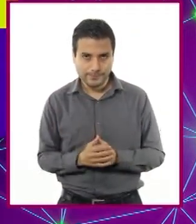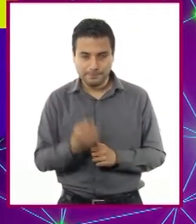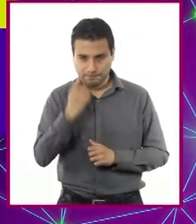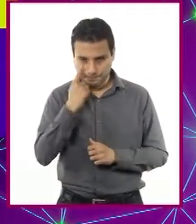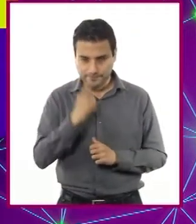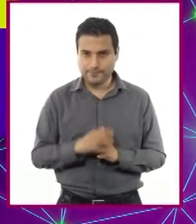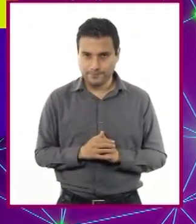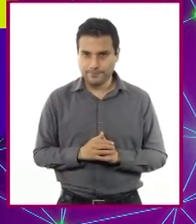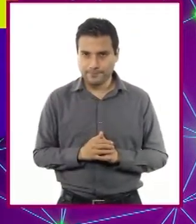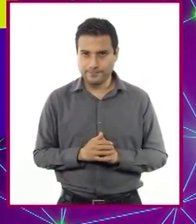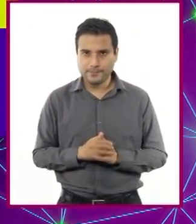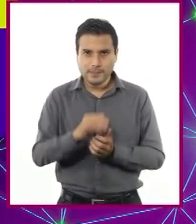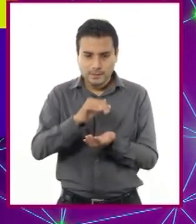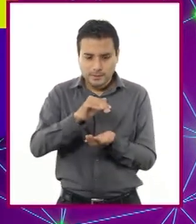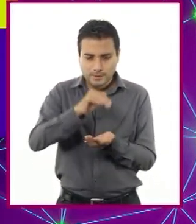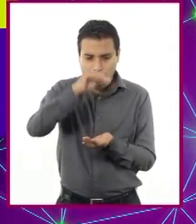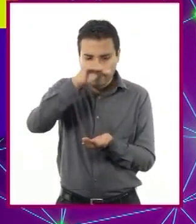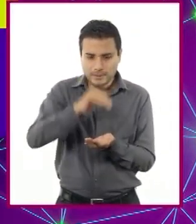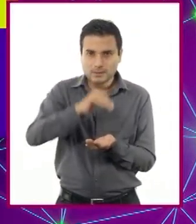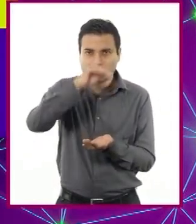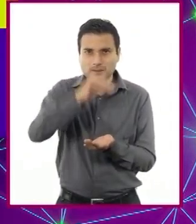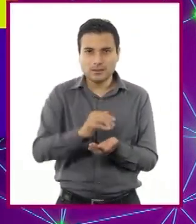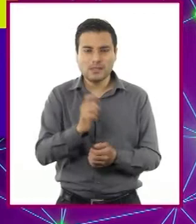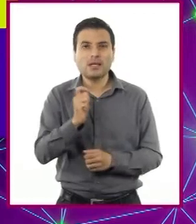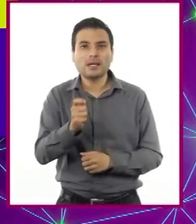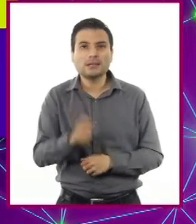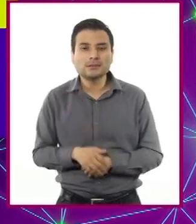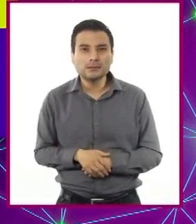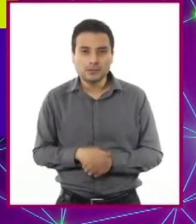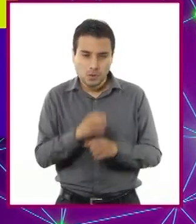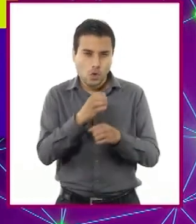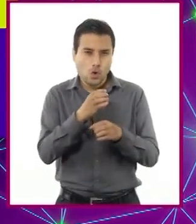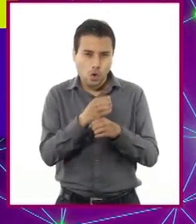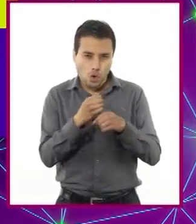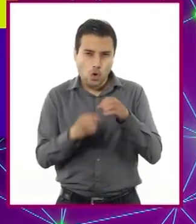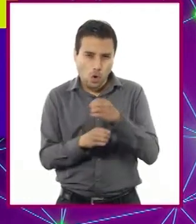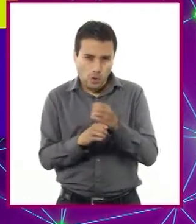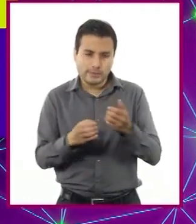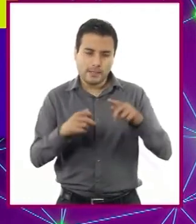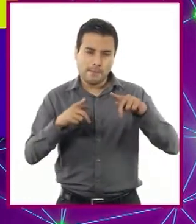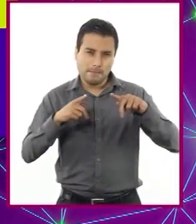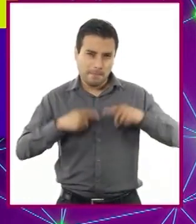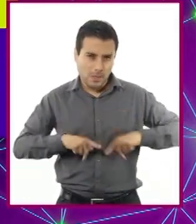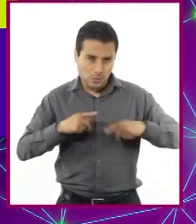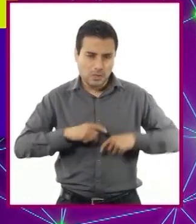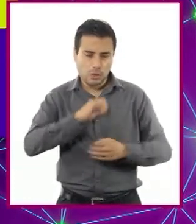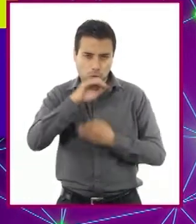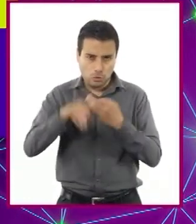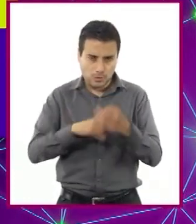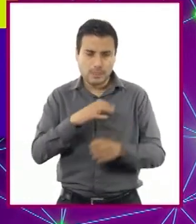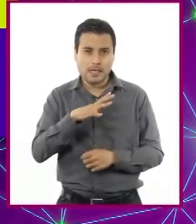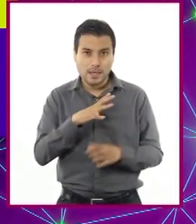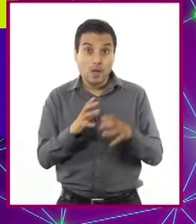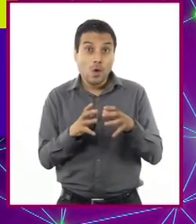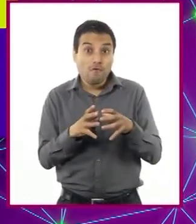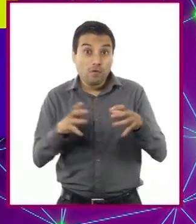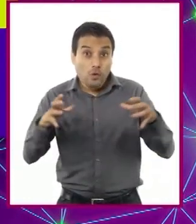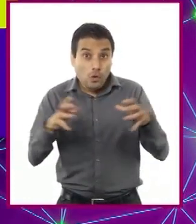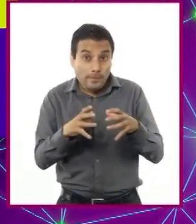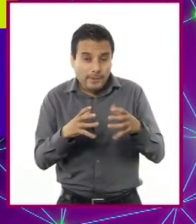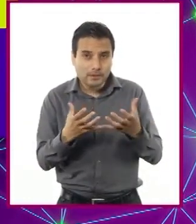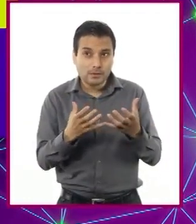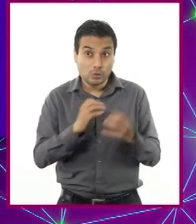veamos qué es la capacidad. Aunque todo objeto o ser vivo tiene volumen, no todos tienen